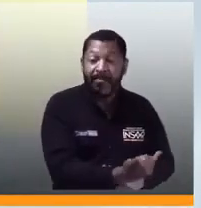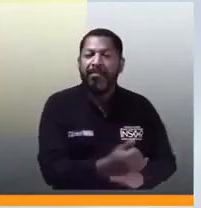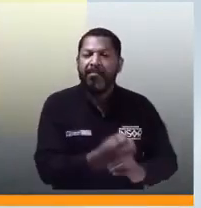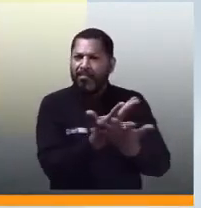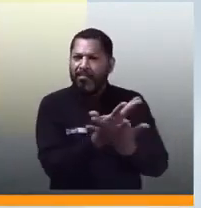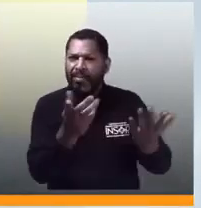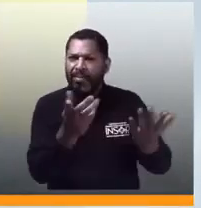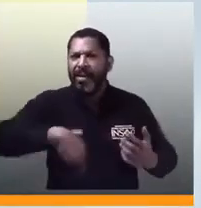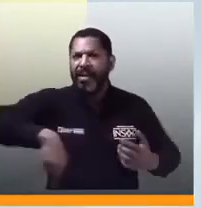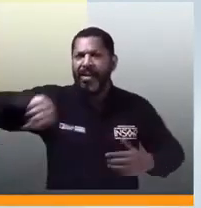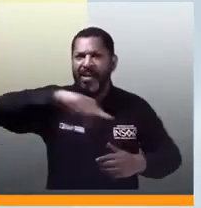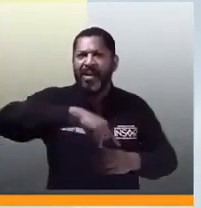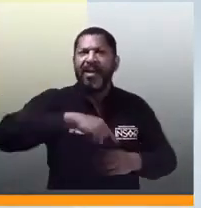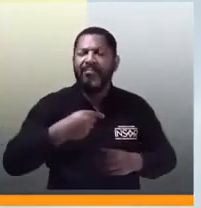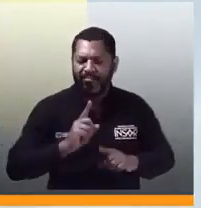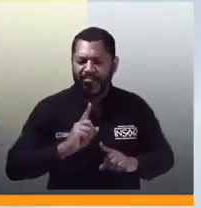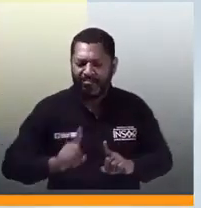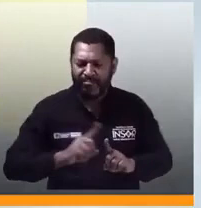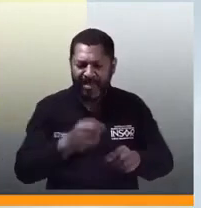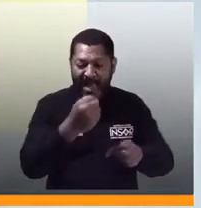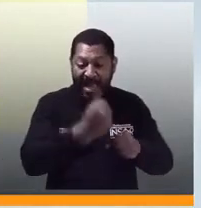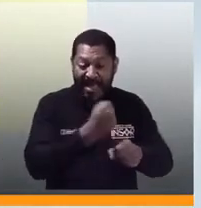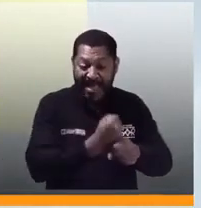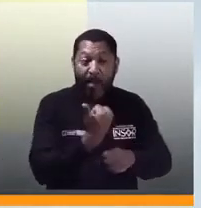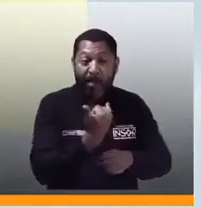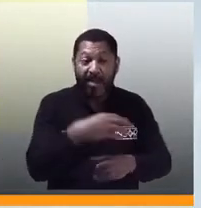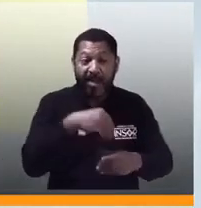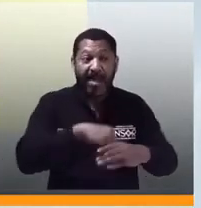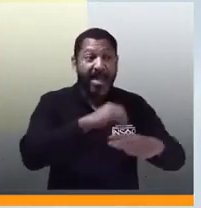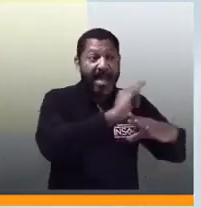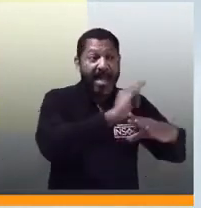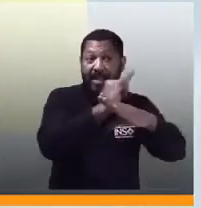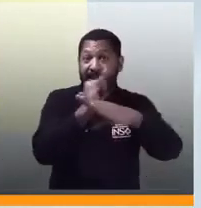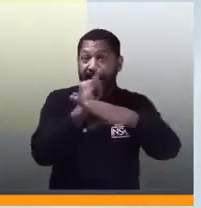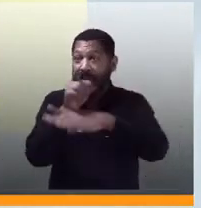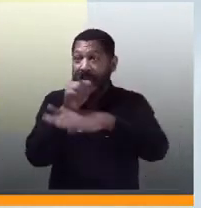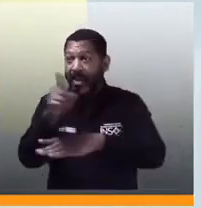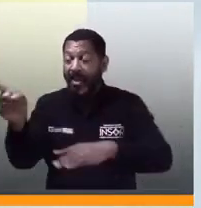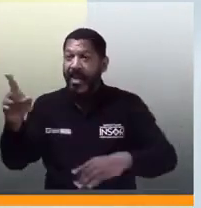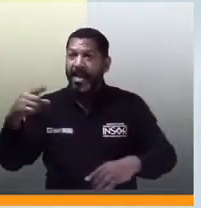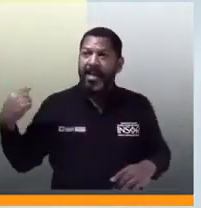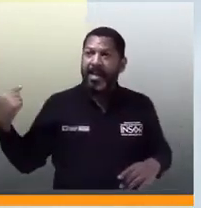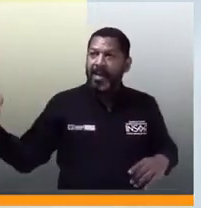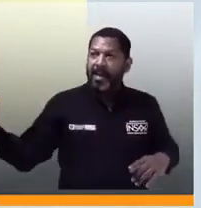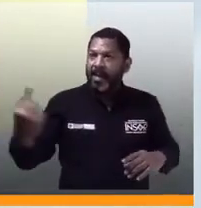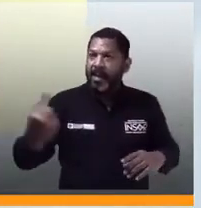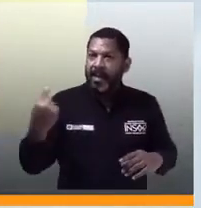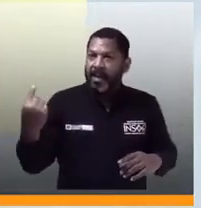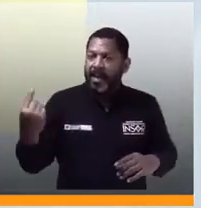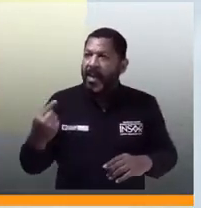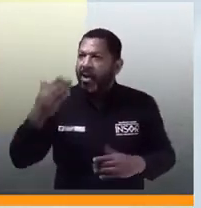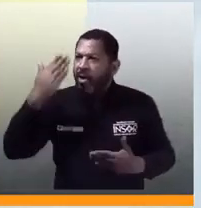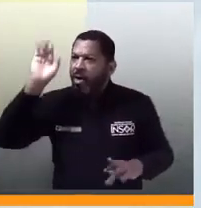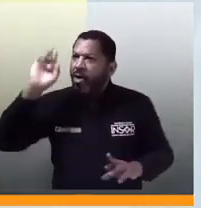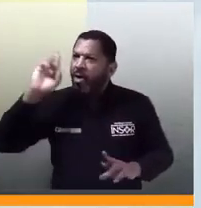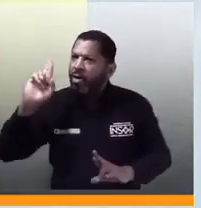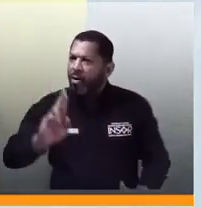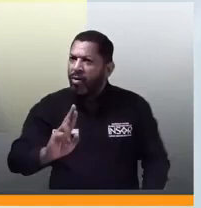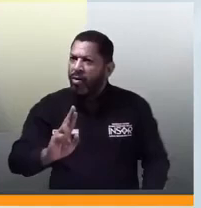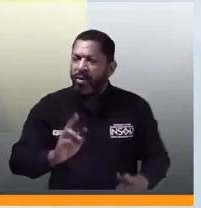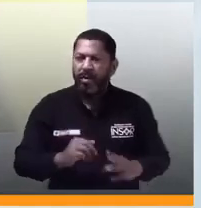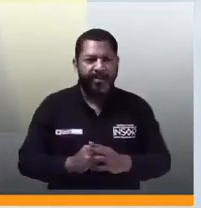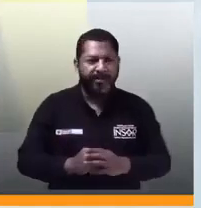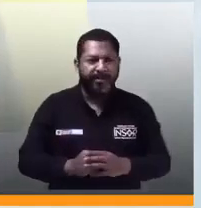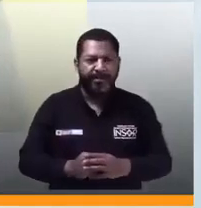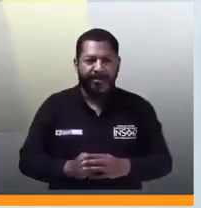trabajo que normalmente las instituciones, y puedo decir que podría ser a nivel general, no reconocen. Por lo tanto,